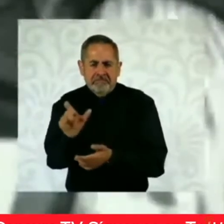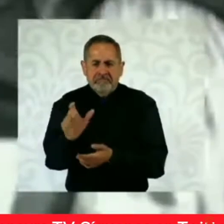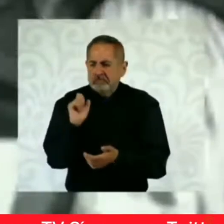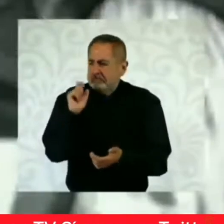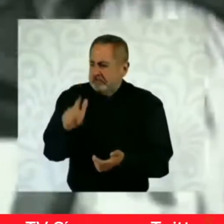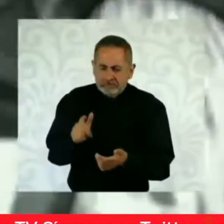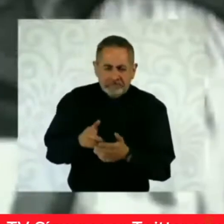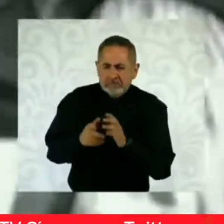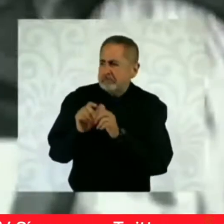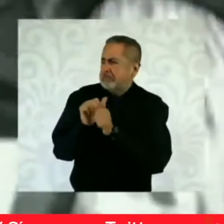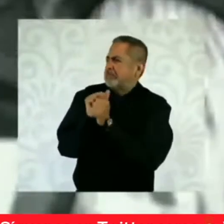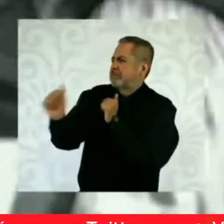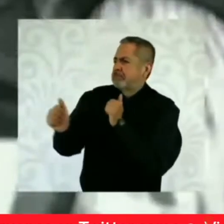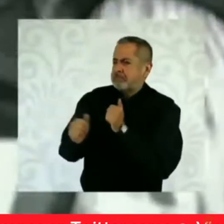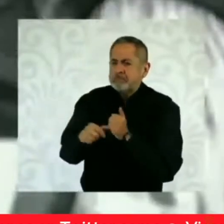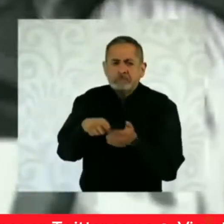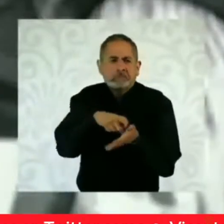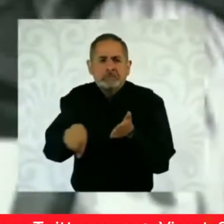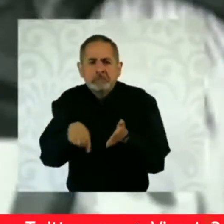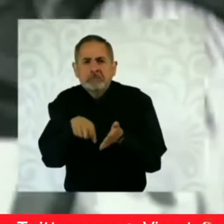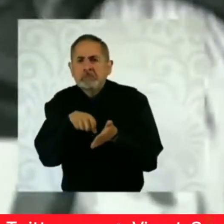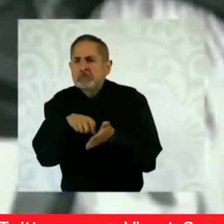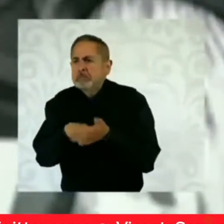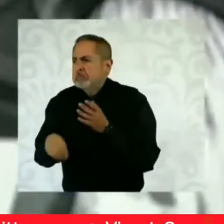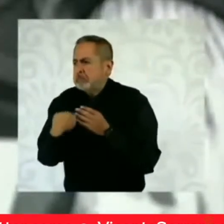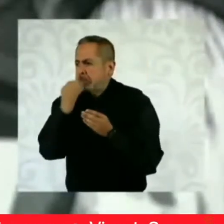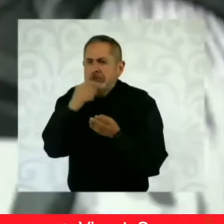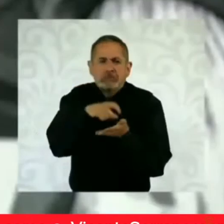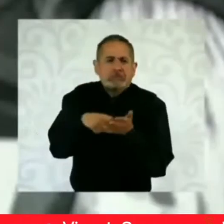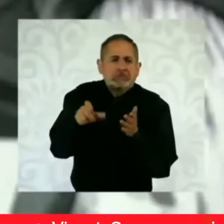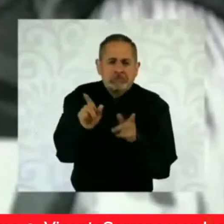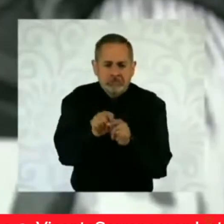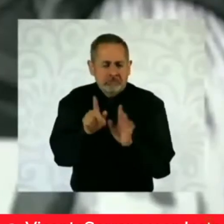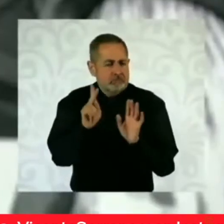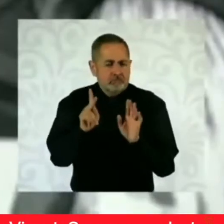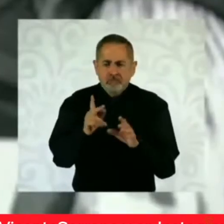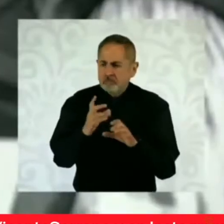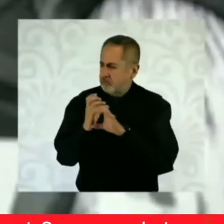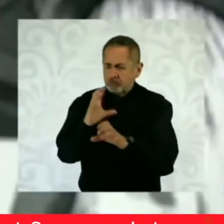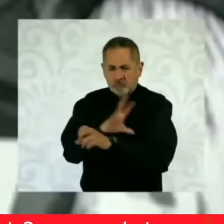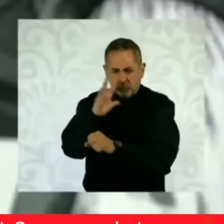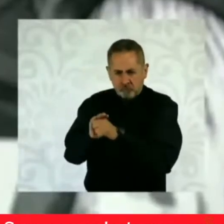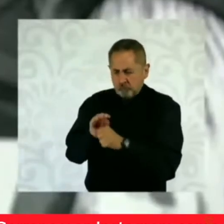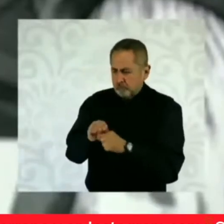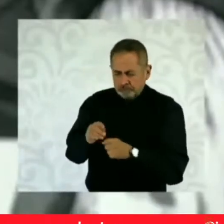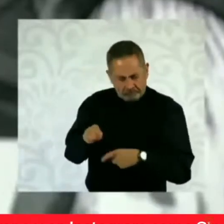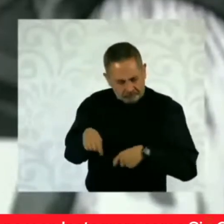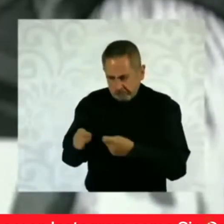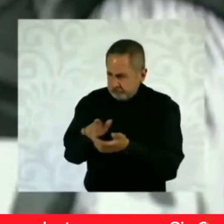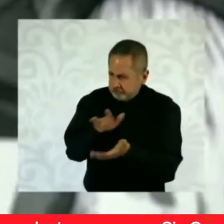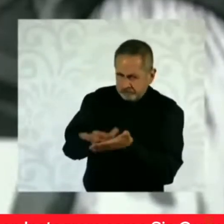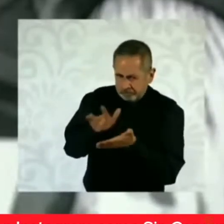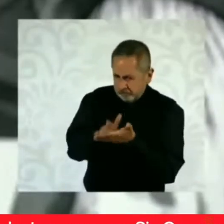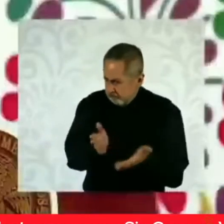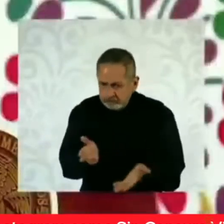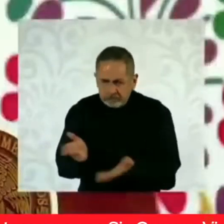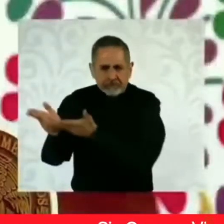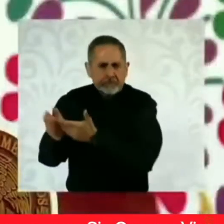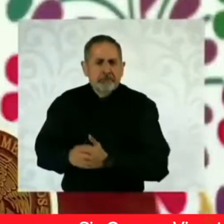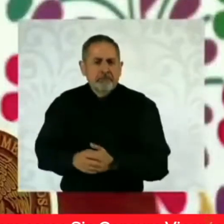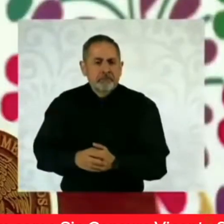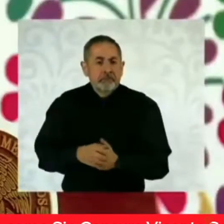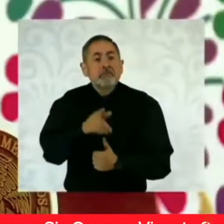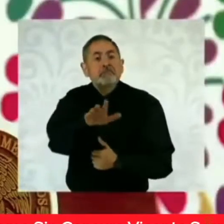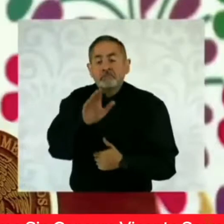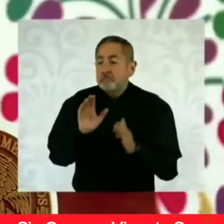algún gasto en el traslado, es un gasto en el traslado, pero los vamos a apoyar en el traslado. ¿Qué más?